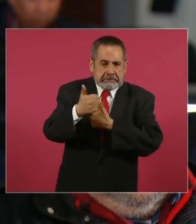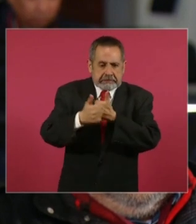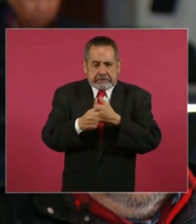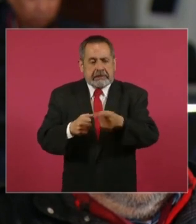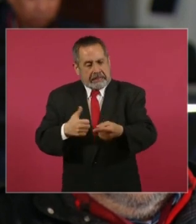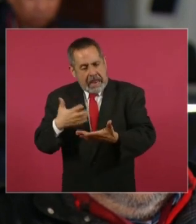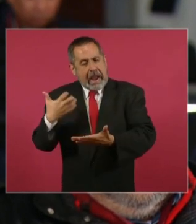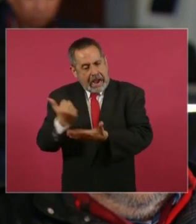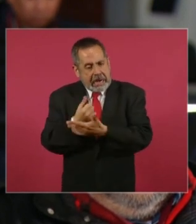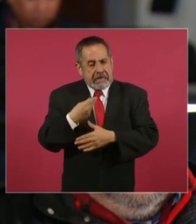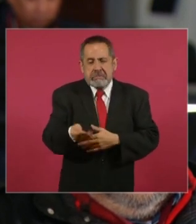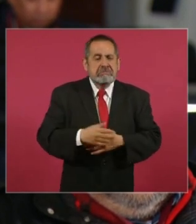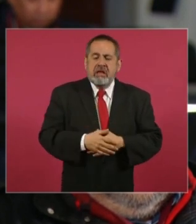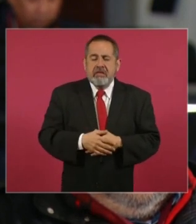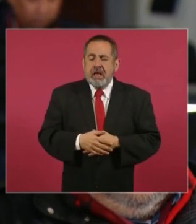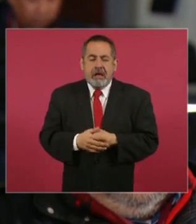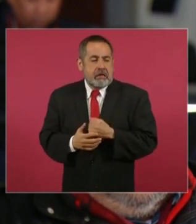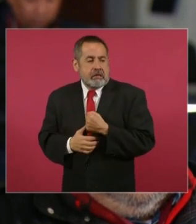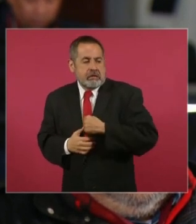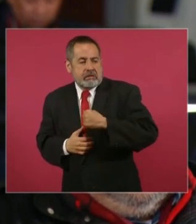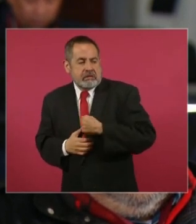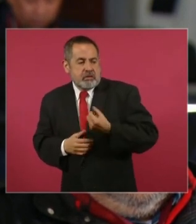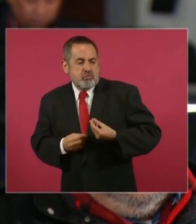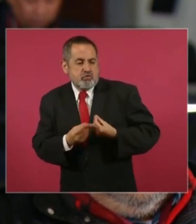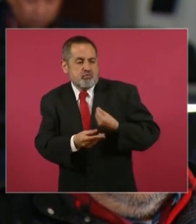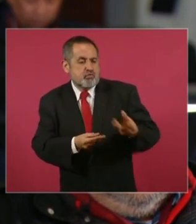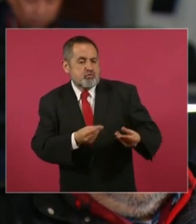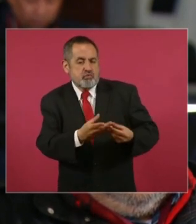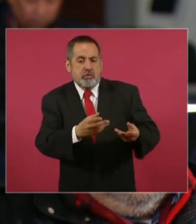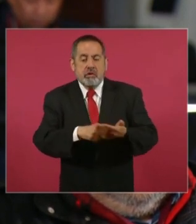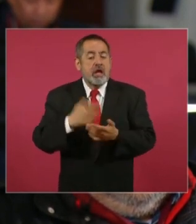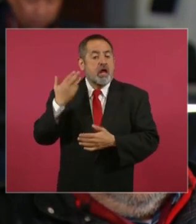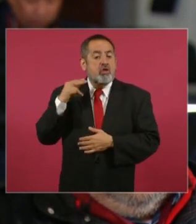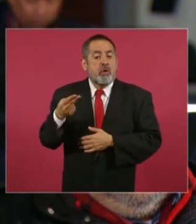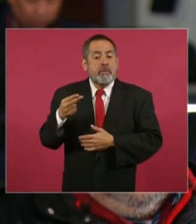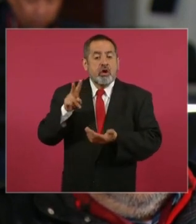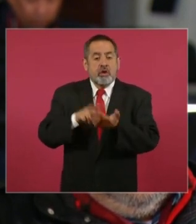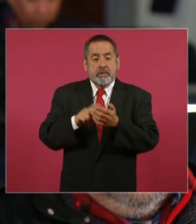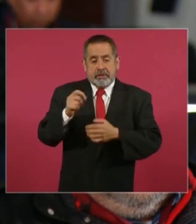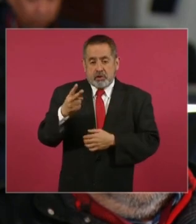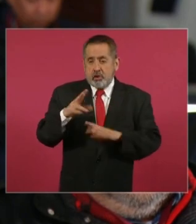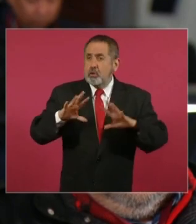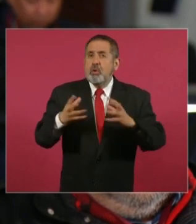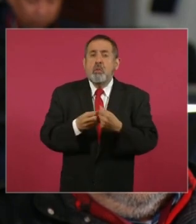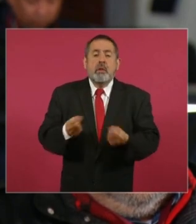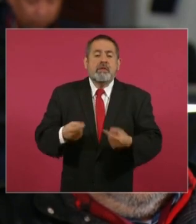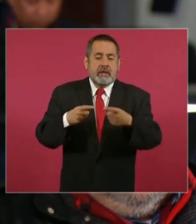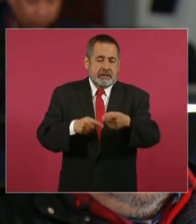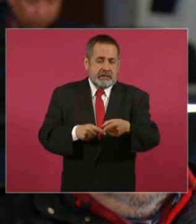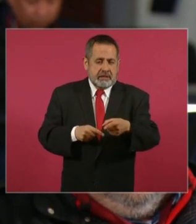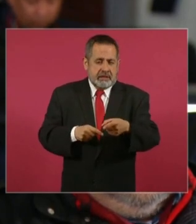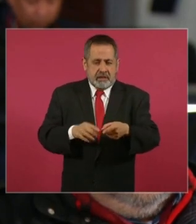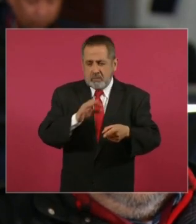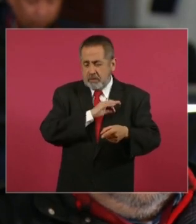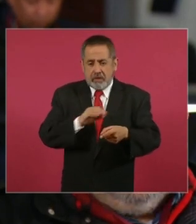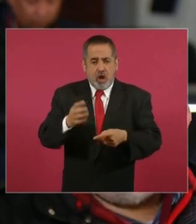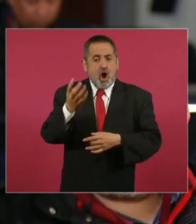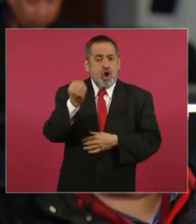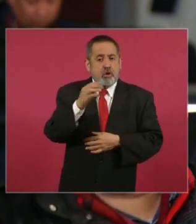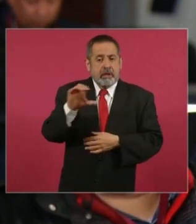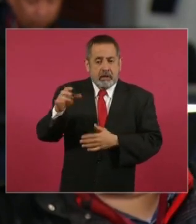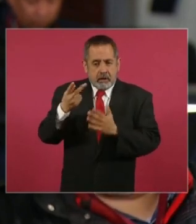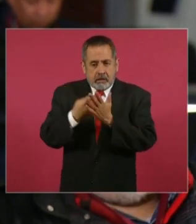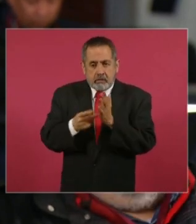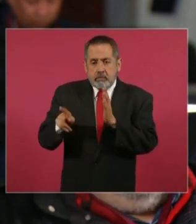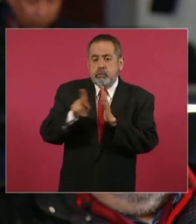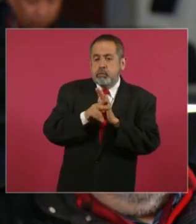de una manera ilegal. En el año o en el mes de noviembre del 2022 sumaban cerca de 900